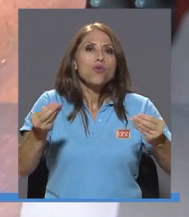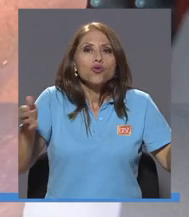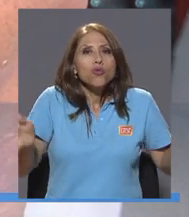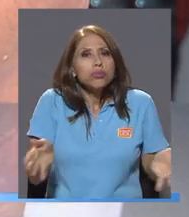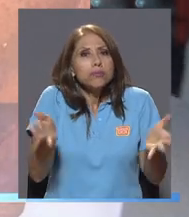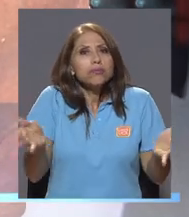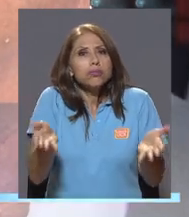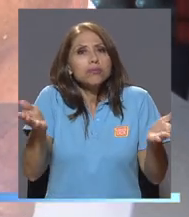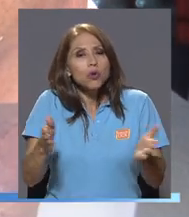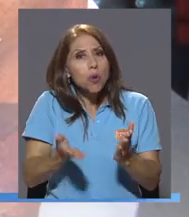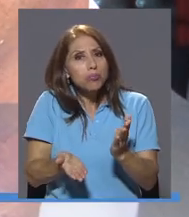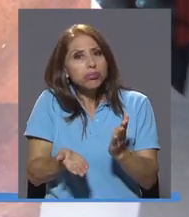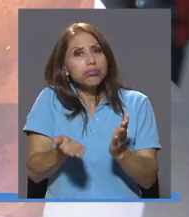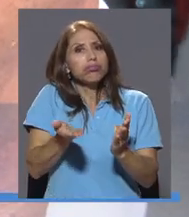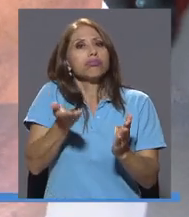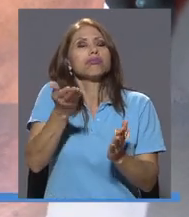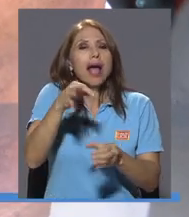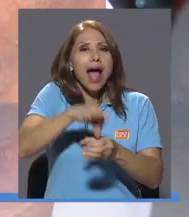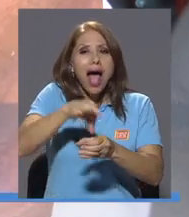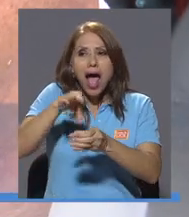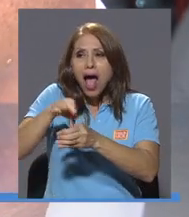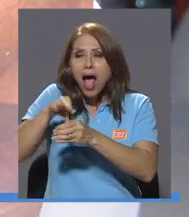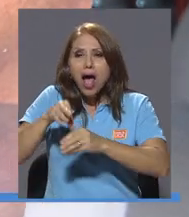Esto genera una necesidad